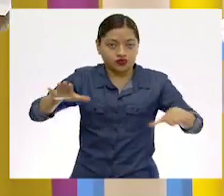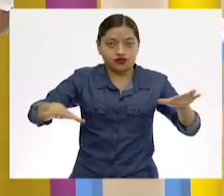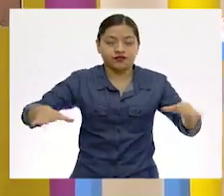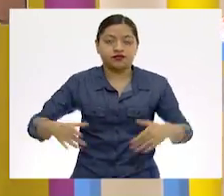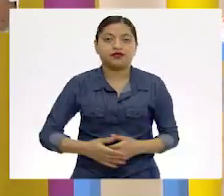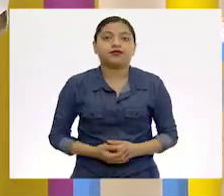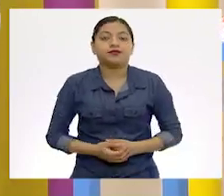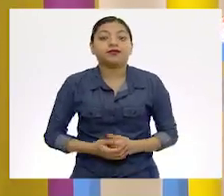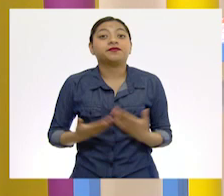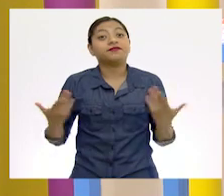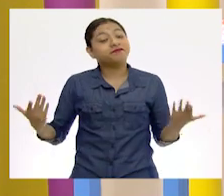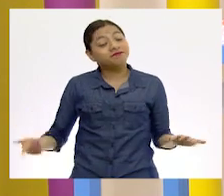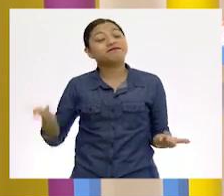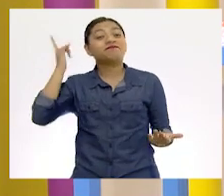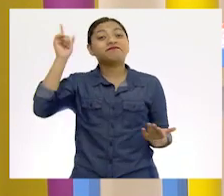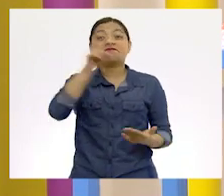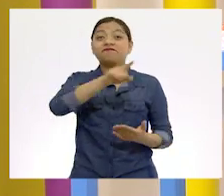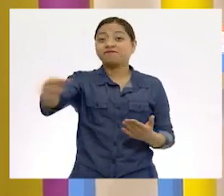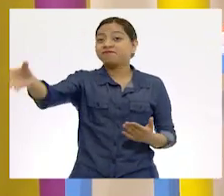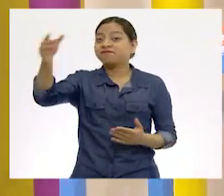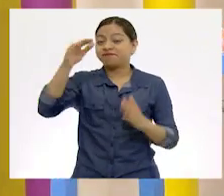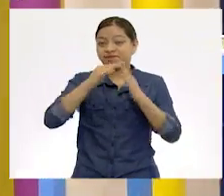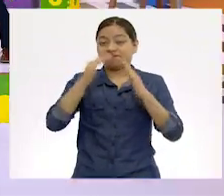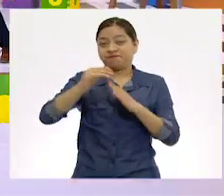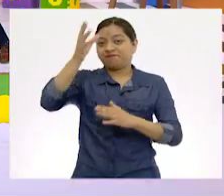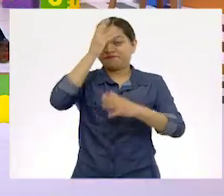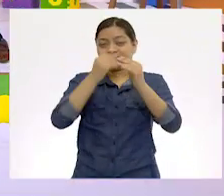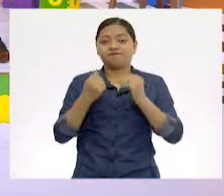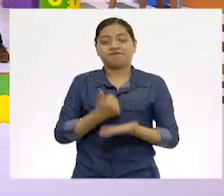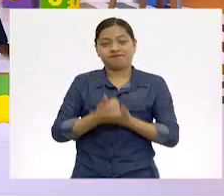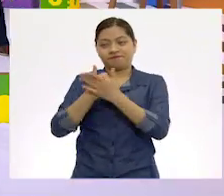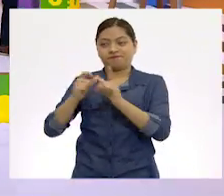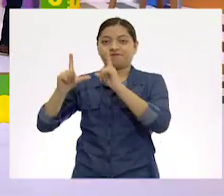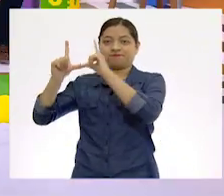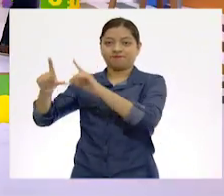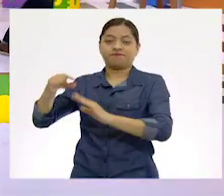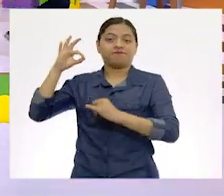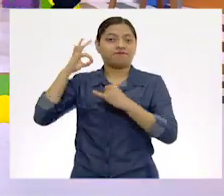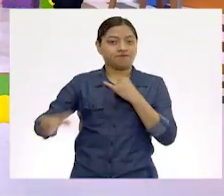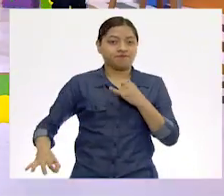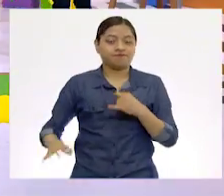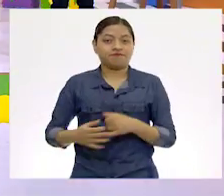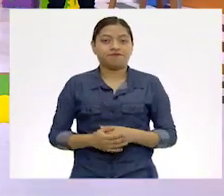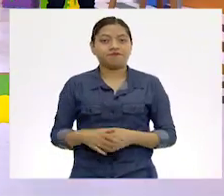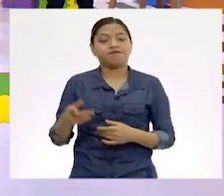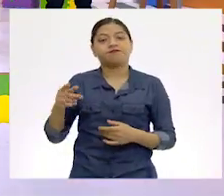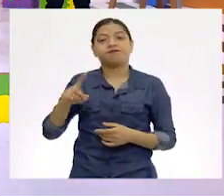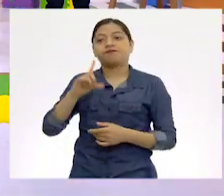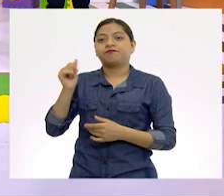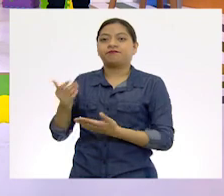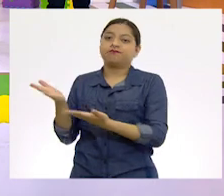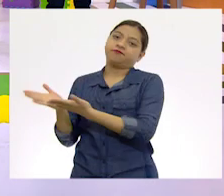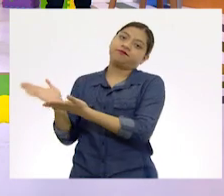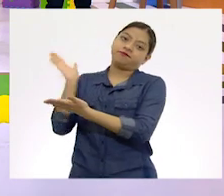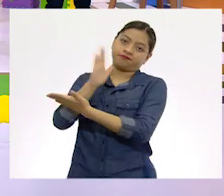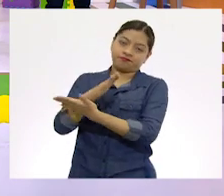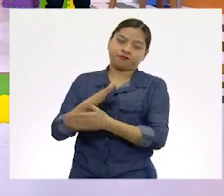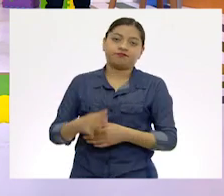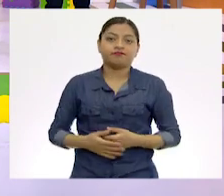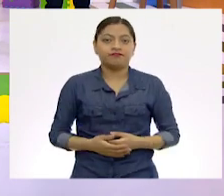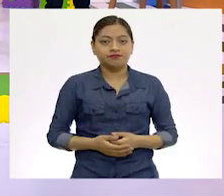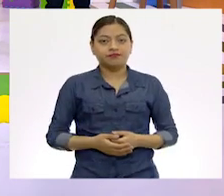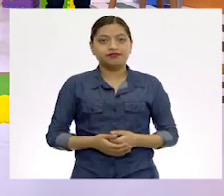bueno. Espero que también en casa hayan aprendido. Ayúdame a pegar esta última a nuestro organizador, claro, Eric, sí, antes de pasar a la siguiente clasificación.